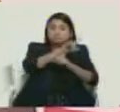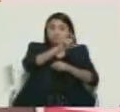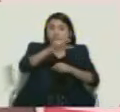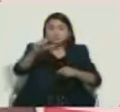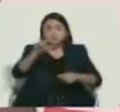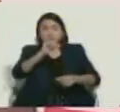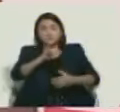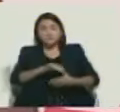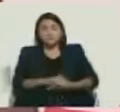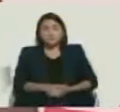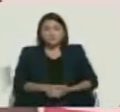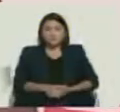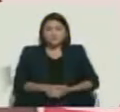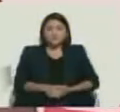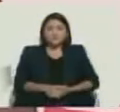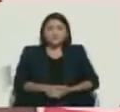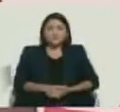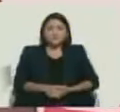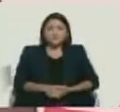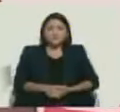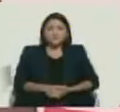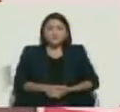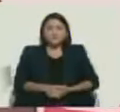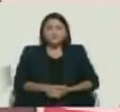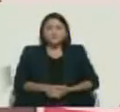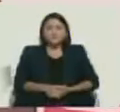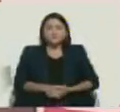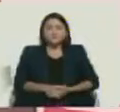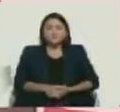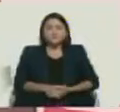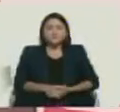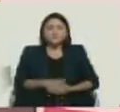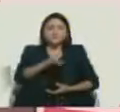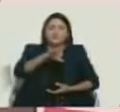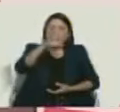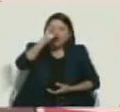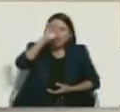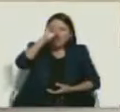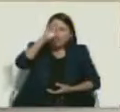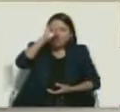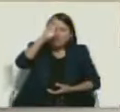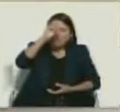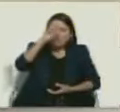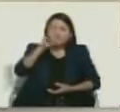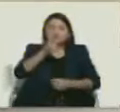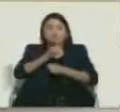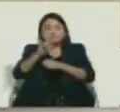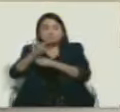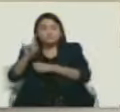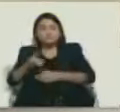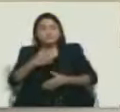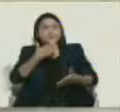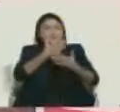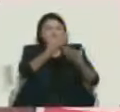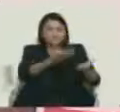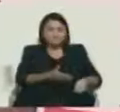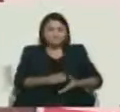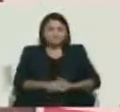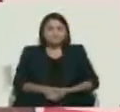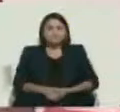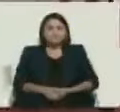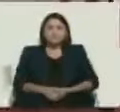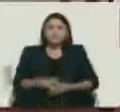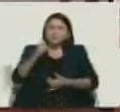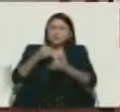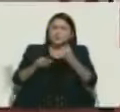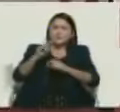gente. Y cada vez esa gente va quedándose más decepcionada de los engaños. Gracias, Ilene. La